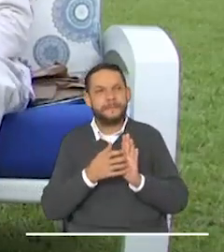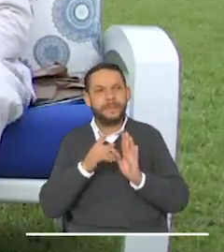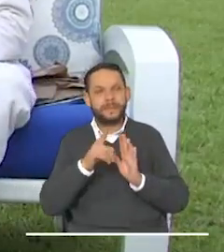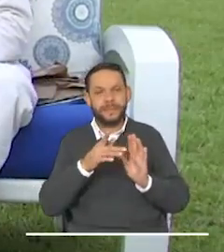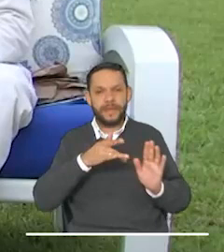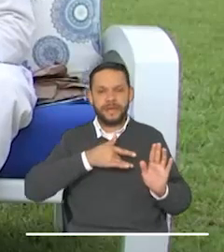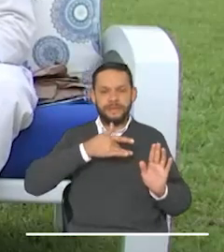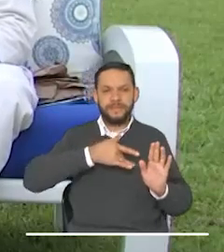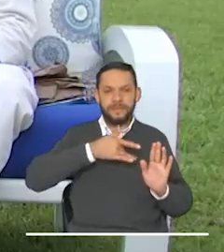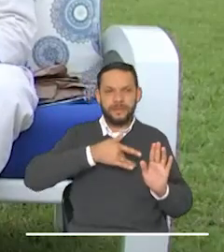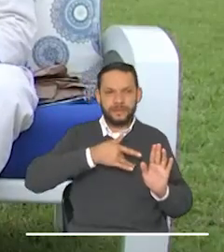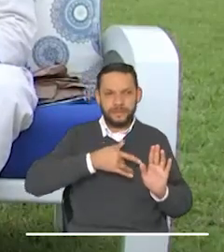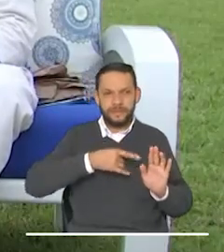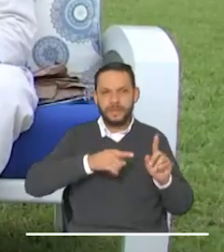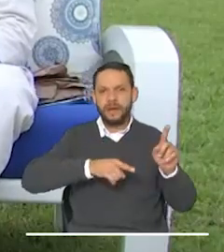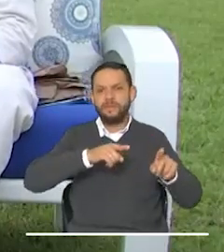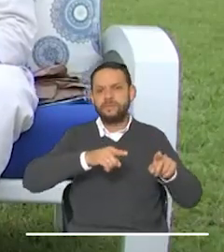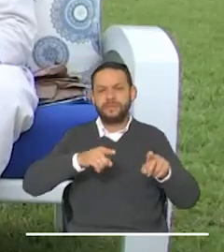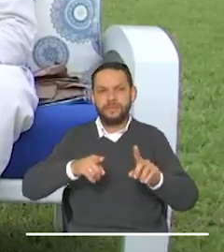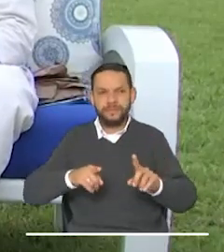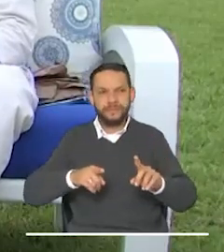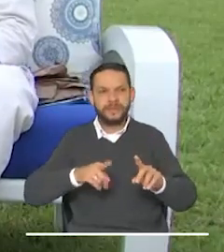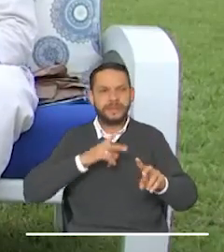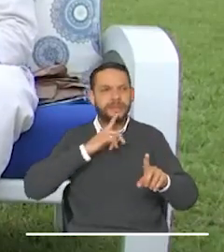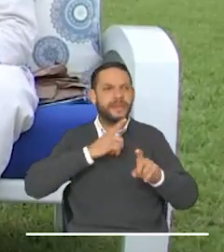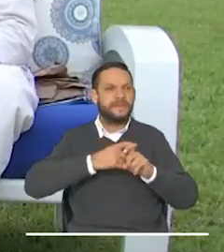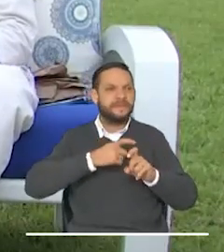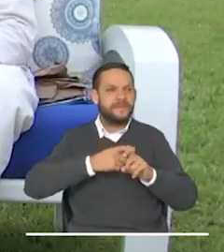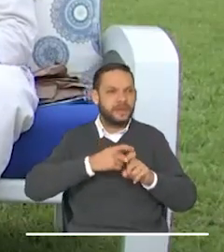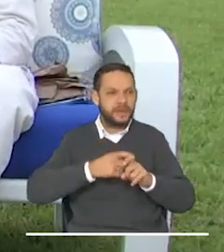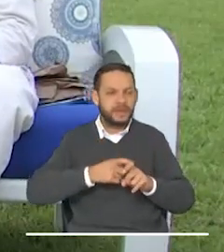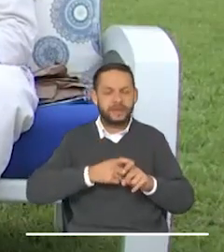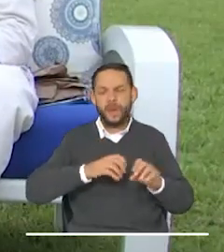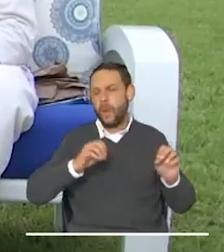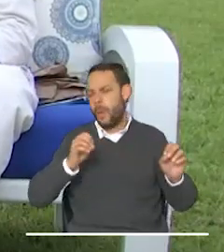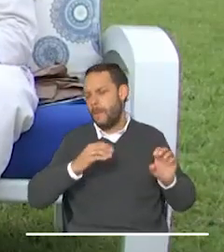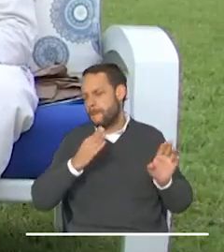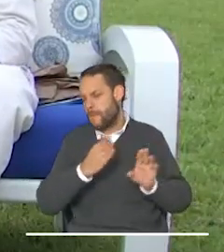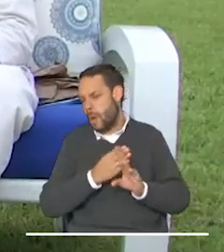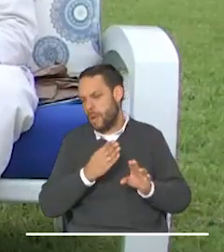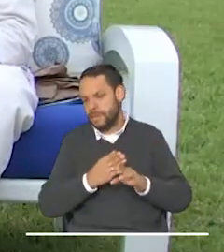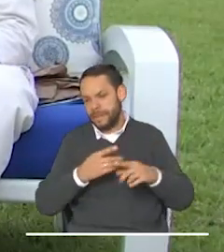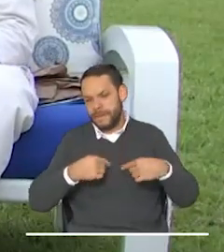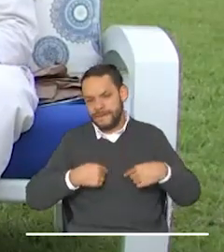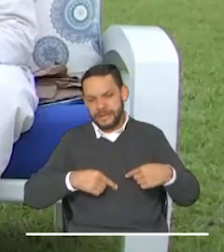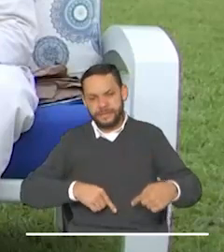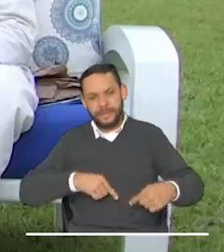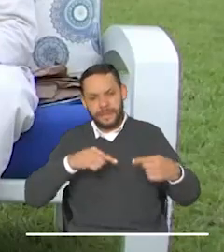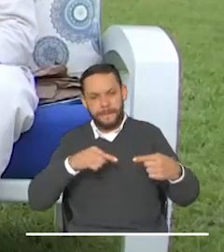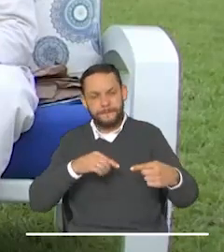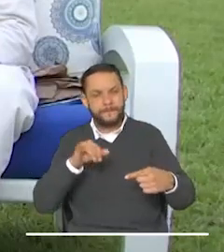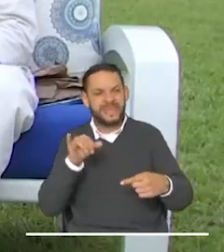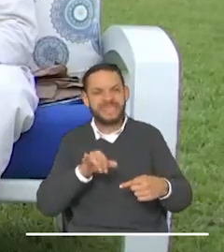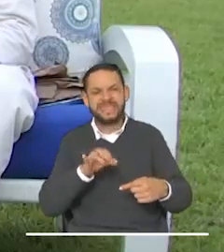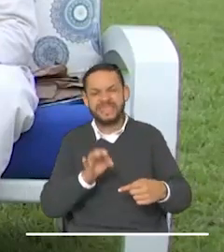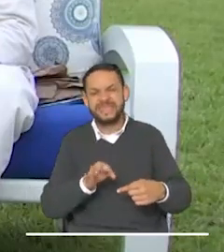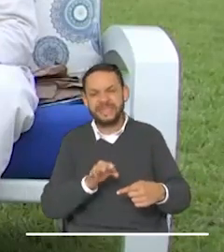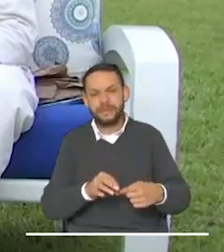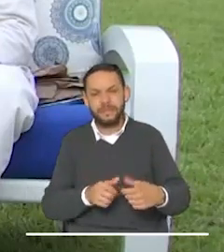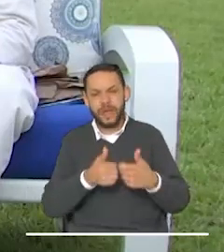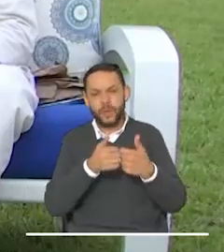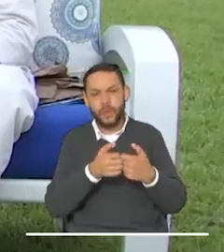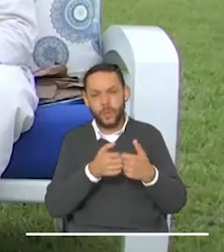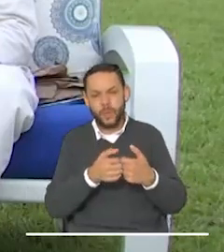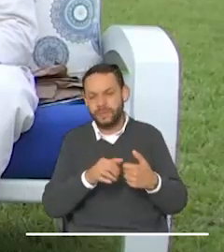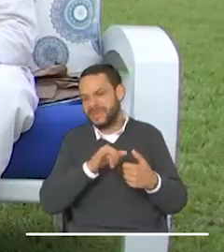afectivas han sido patológicas complejas porque siempre he tenido la tendencia a buscar a mi papá en mis relaciones afectivas o